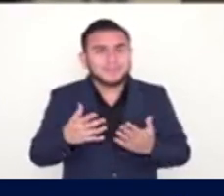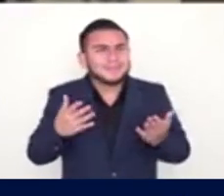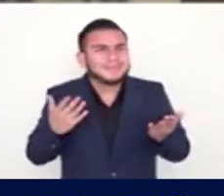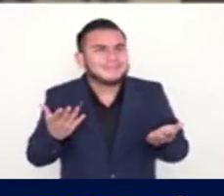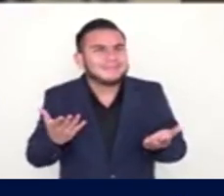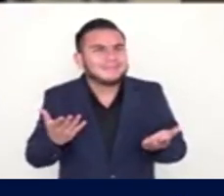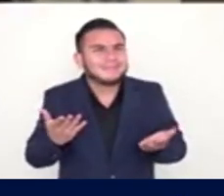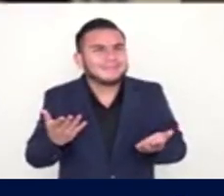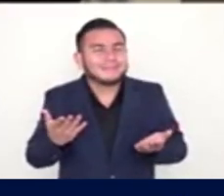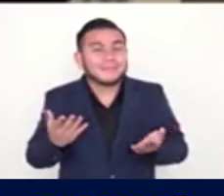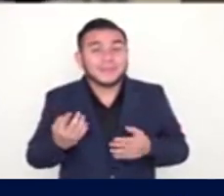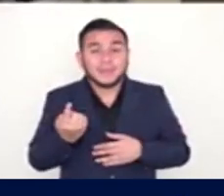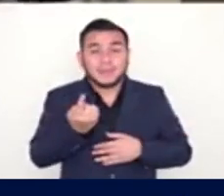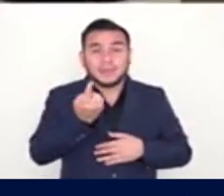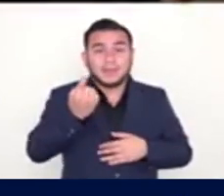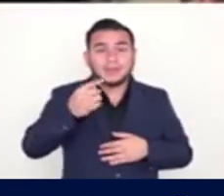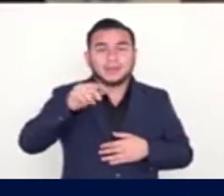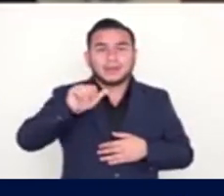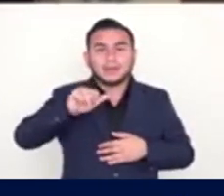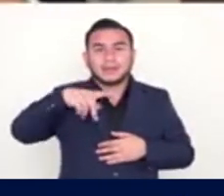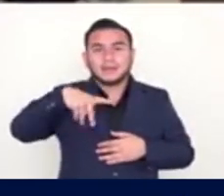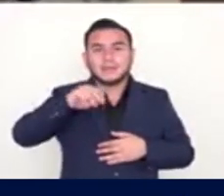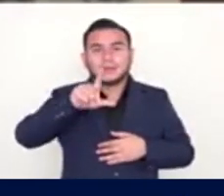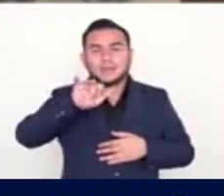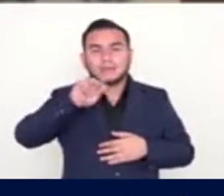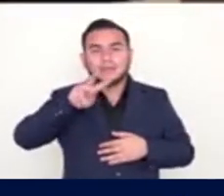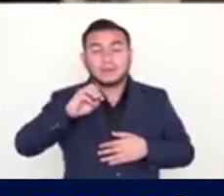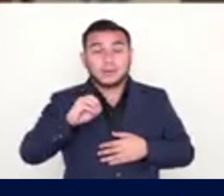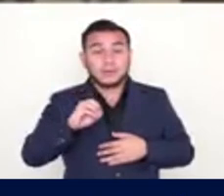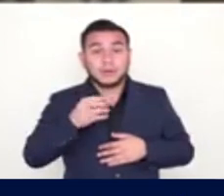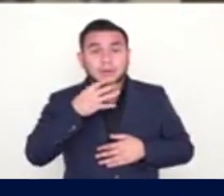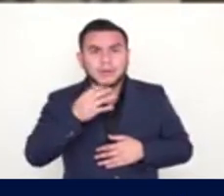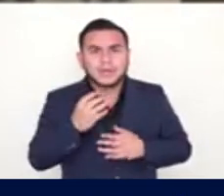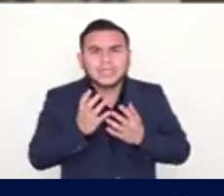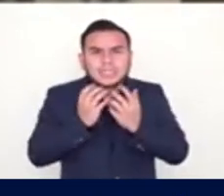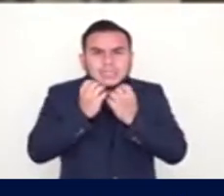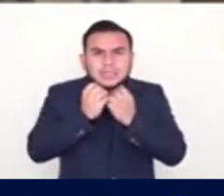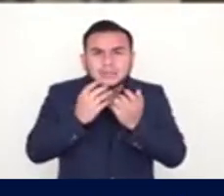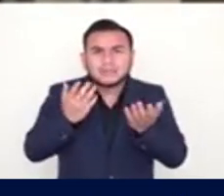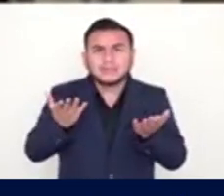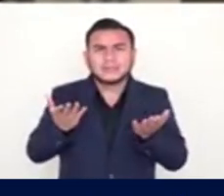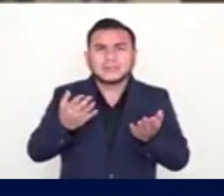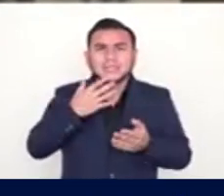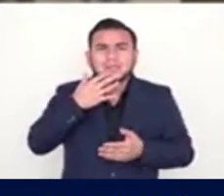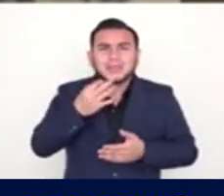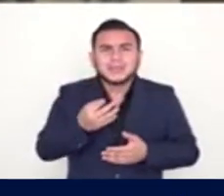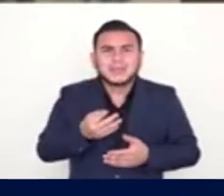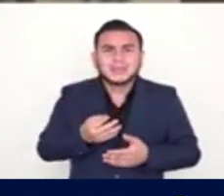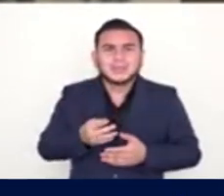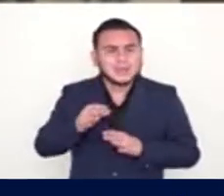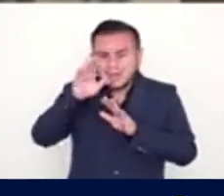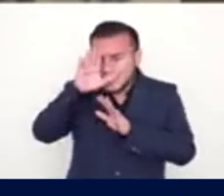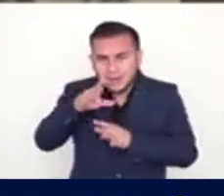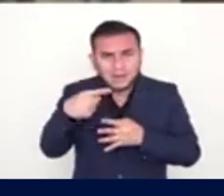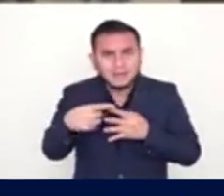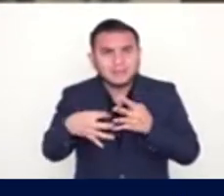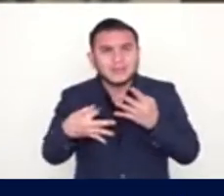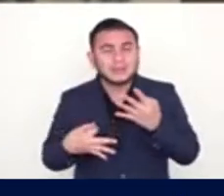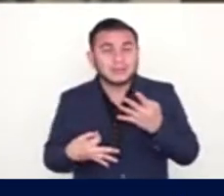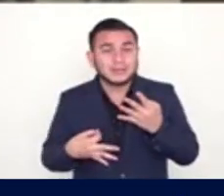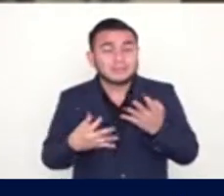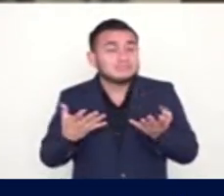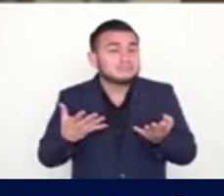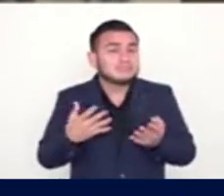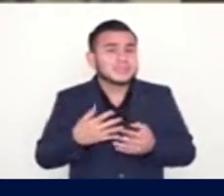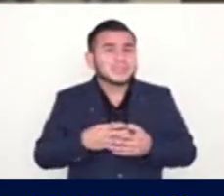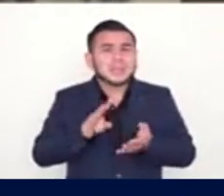Entonces, la persona que tiene el derecho, porque él es el procurador y él va a garantizar, por Dios, si es un procurador inconstitucional,